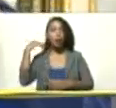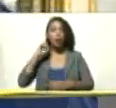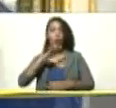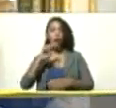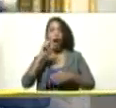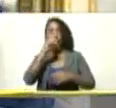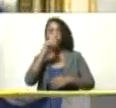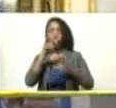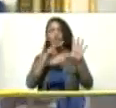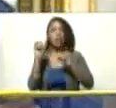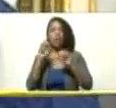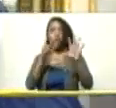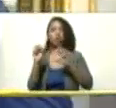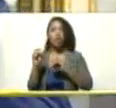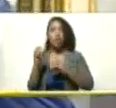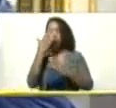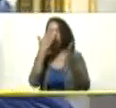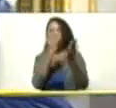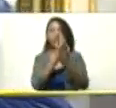los frentes culturales.